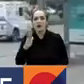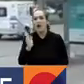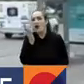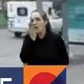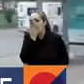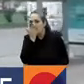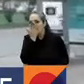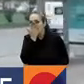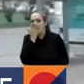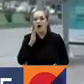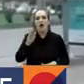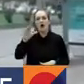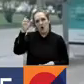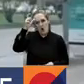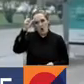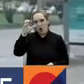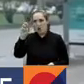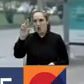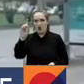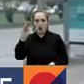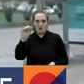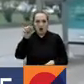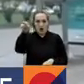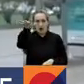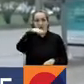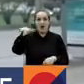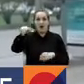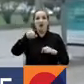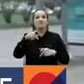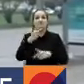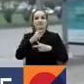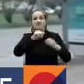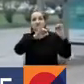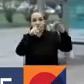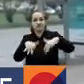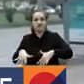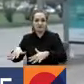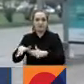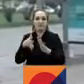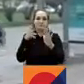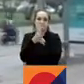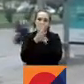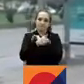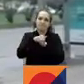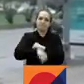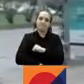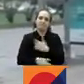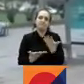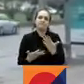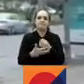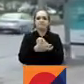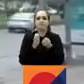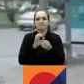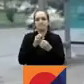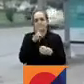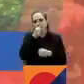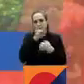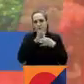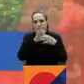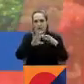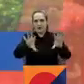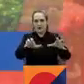se encuentran en alerta roja por riesgo de deslizamiento. Radio Nacional de Colombia y RTVC Noticias conectados